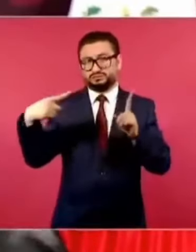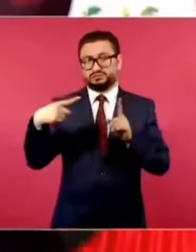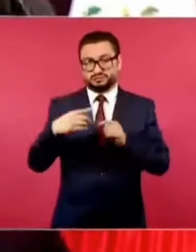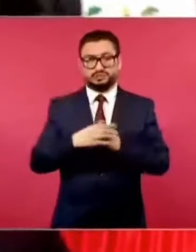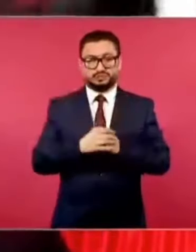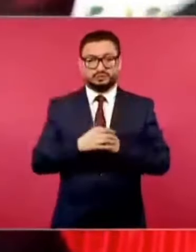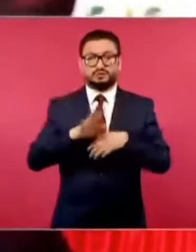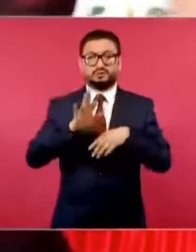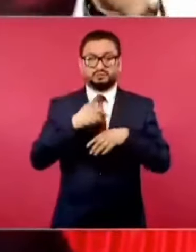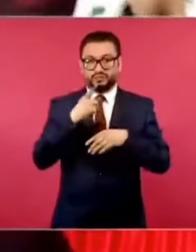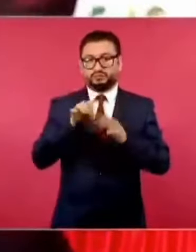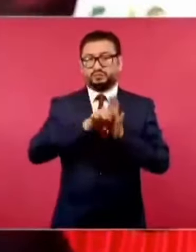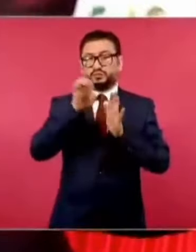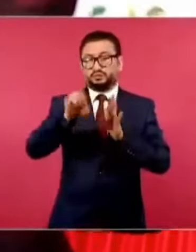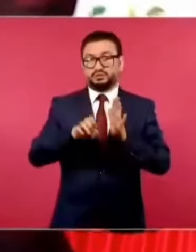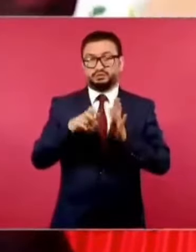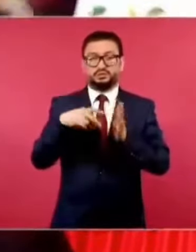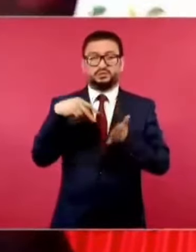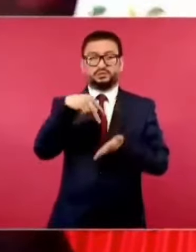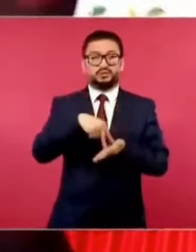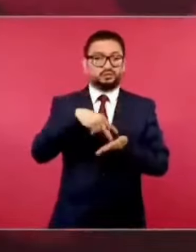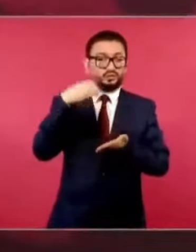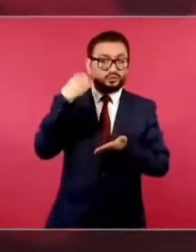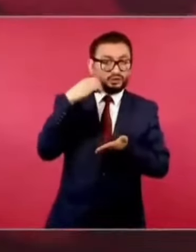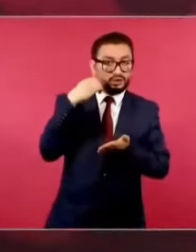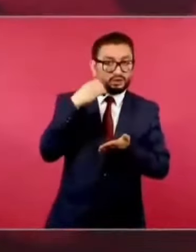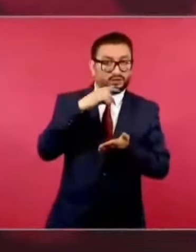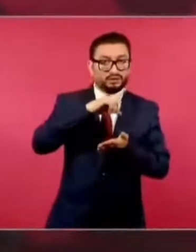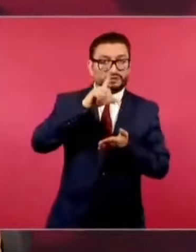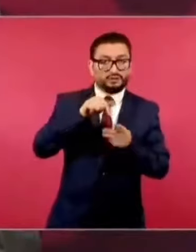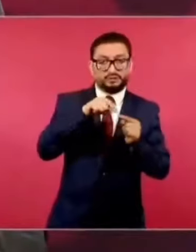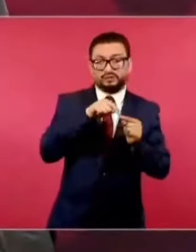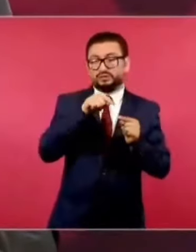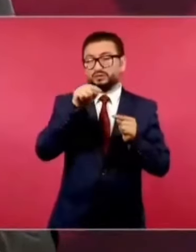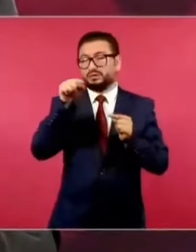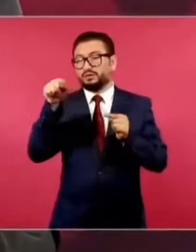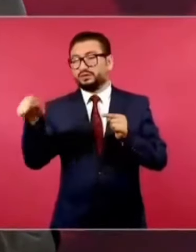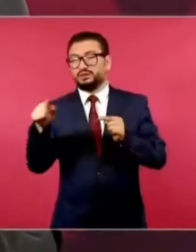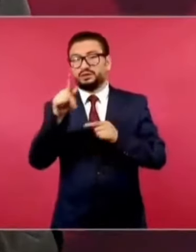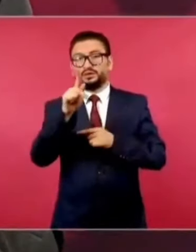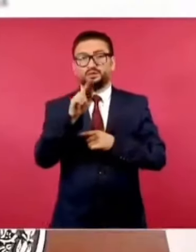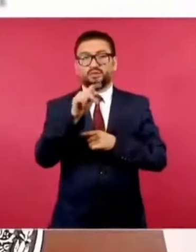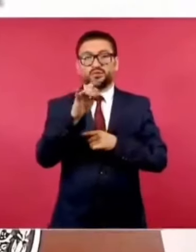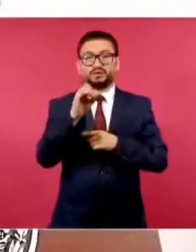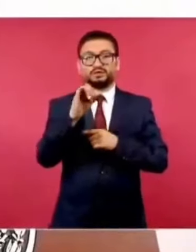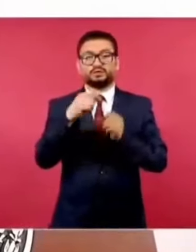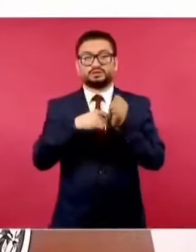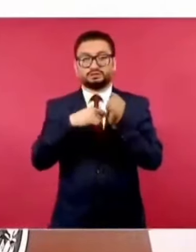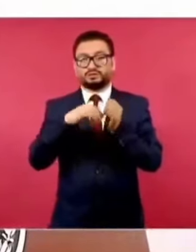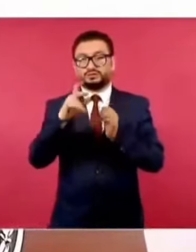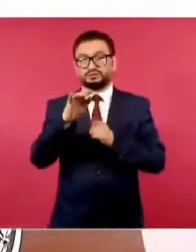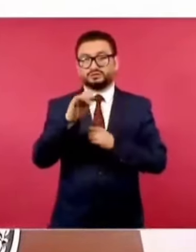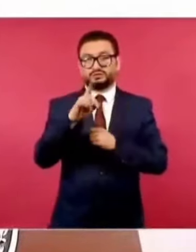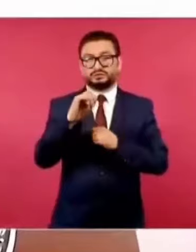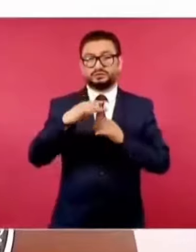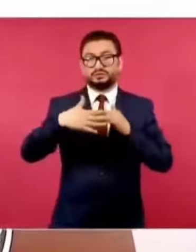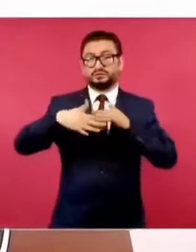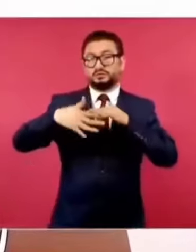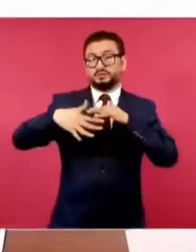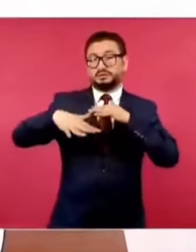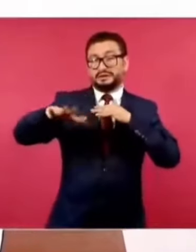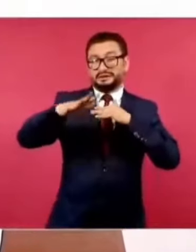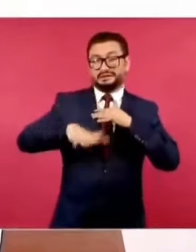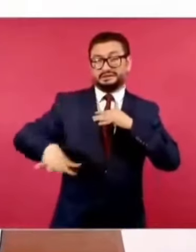Están en Oaxaca y luego a Puerto Escondido, en 2 horas, 2 horas y media, están en la playa.